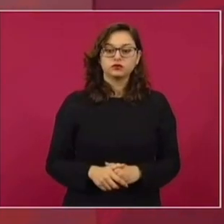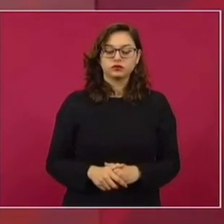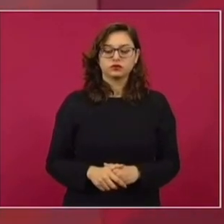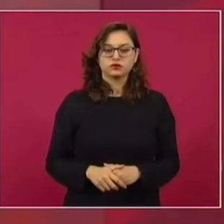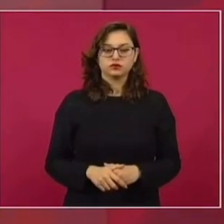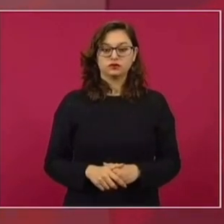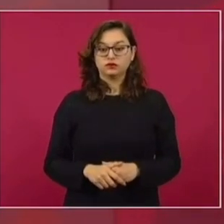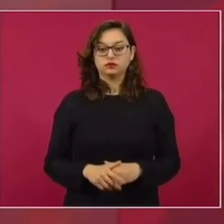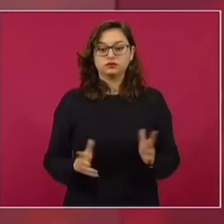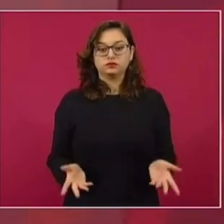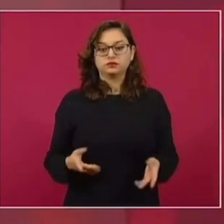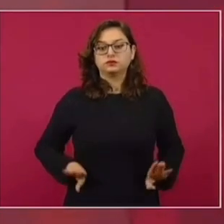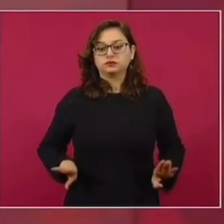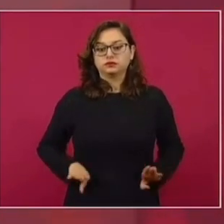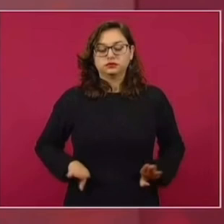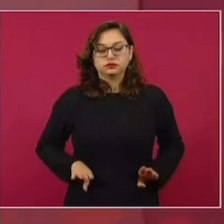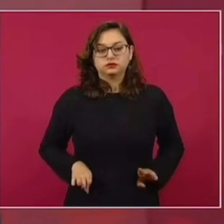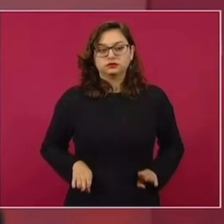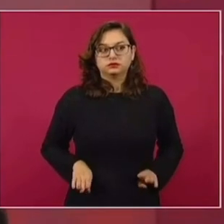actuemos con criterio.